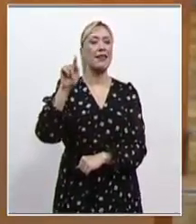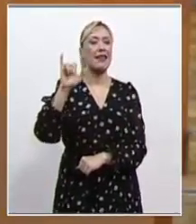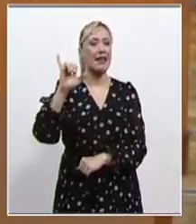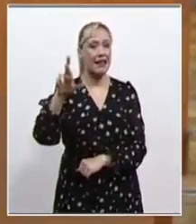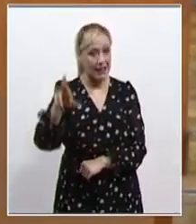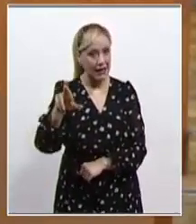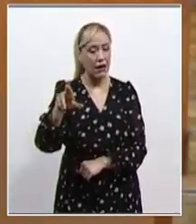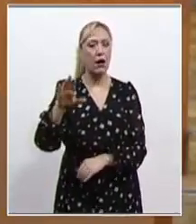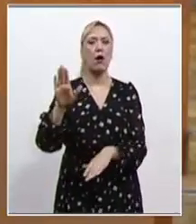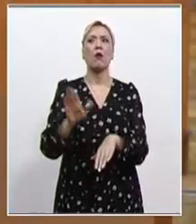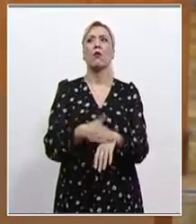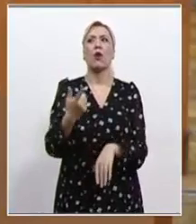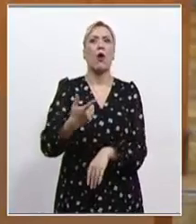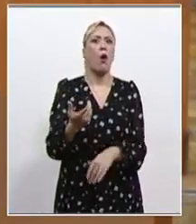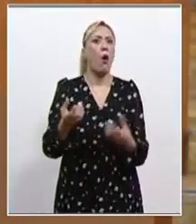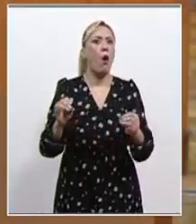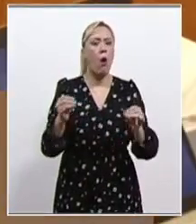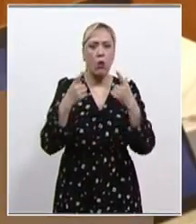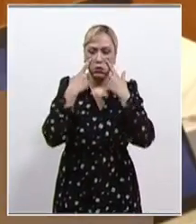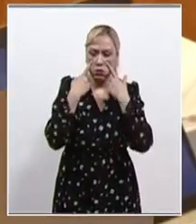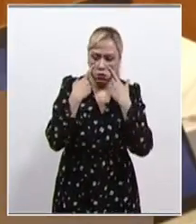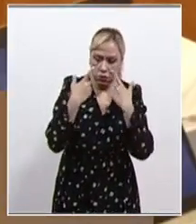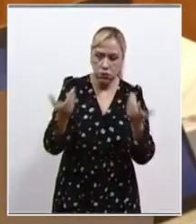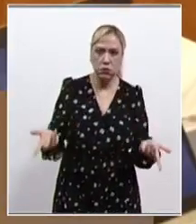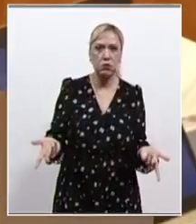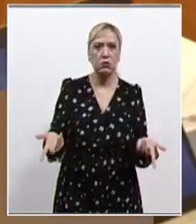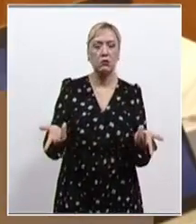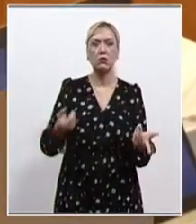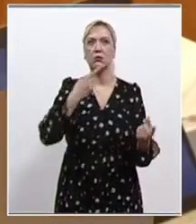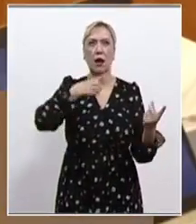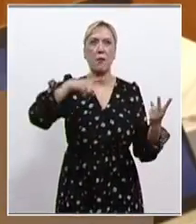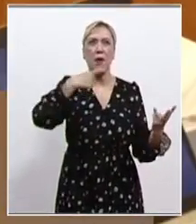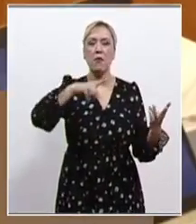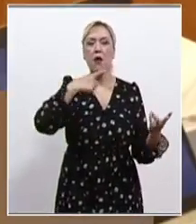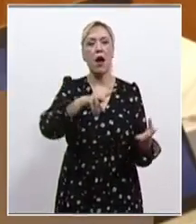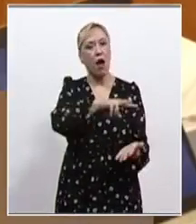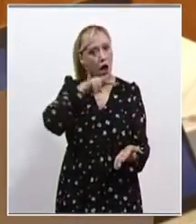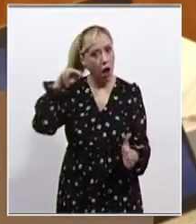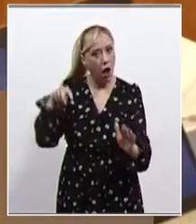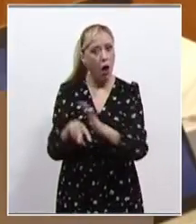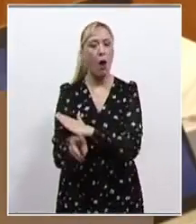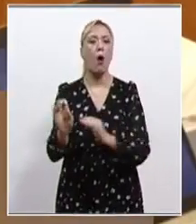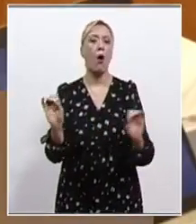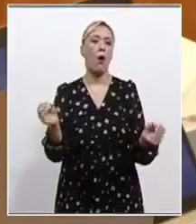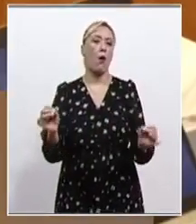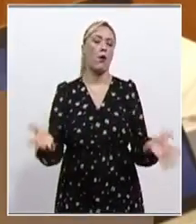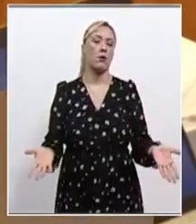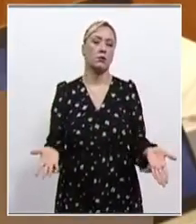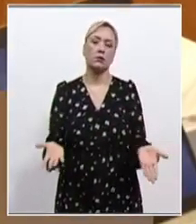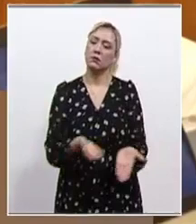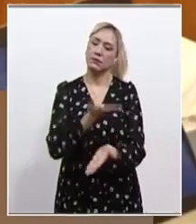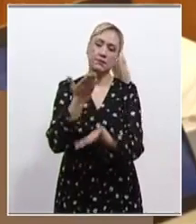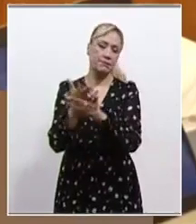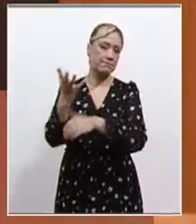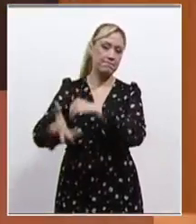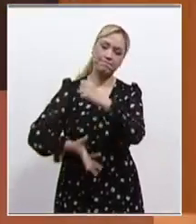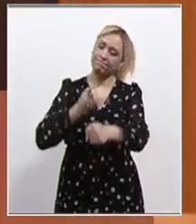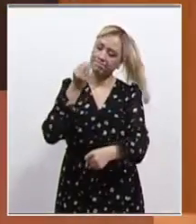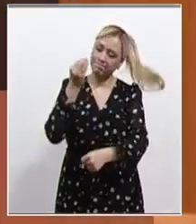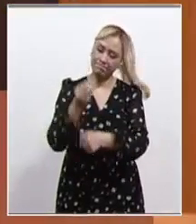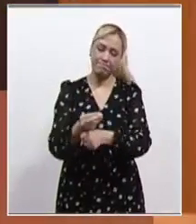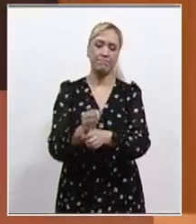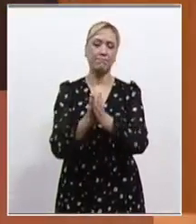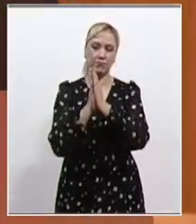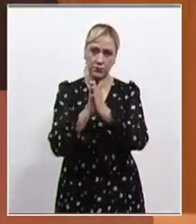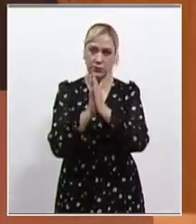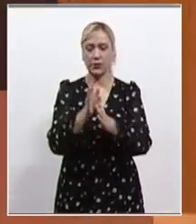Yucuxtlaco, pues no tomó en cuenta todos los agravios denunciados. Por ello, revocó la sentencia que ordenaba realizar una nueva convocatoria a